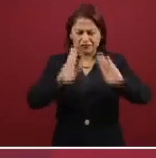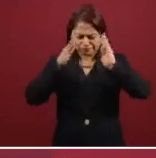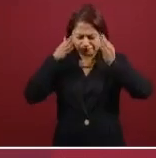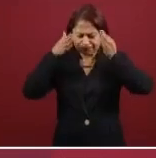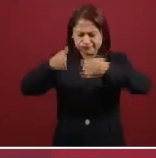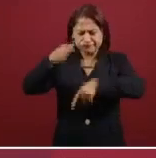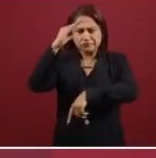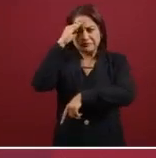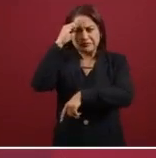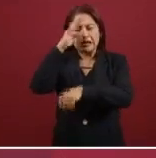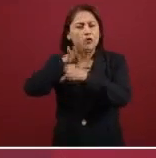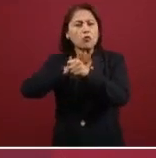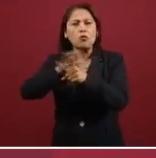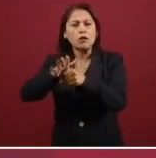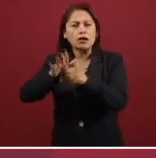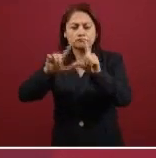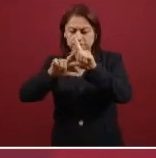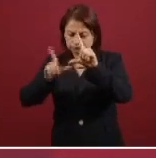nación.